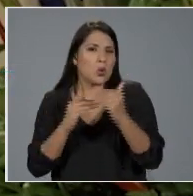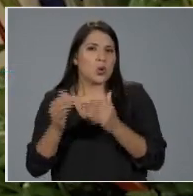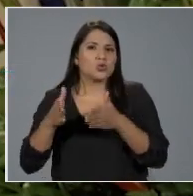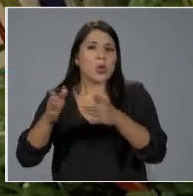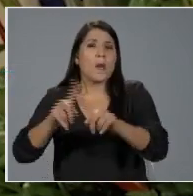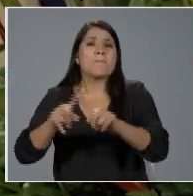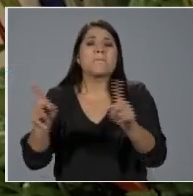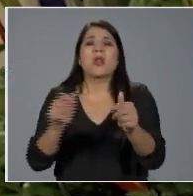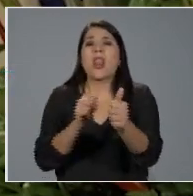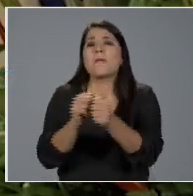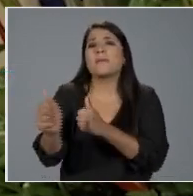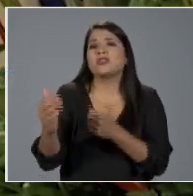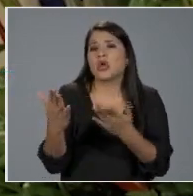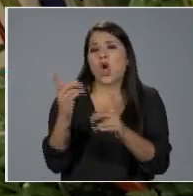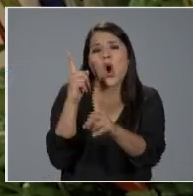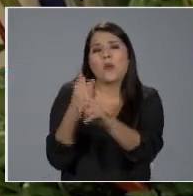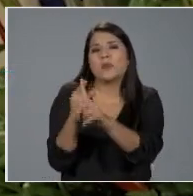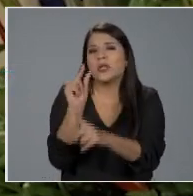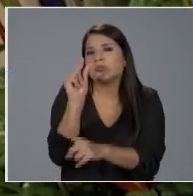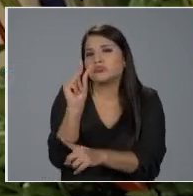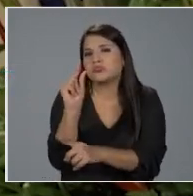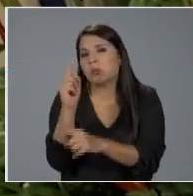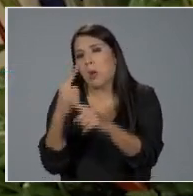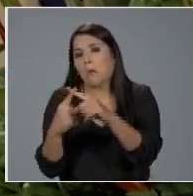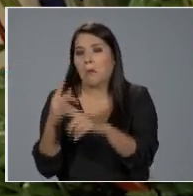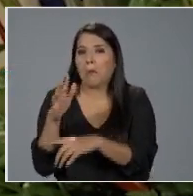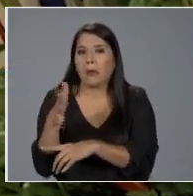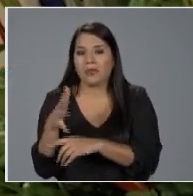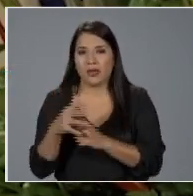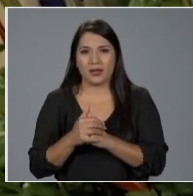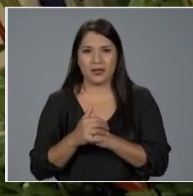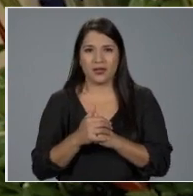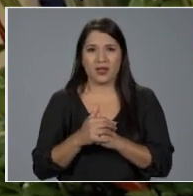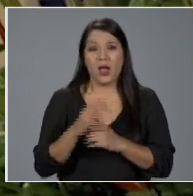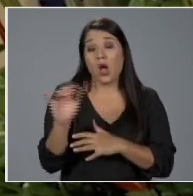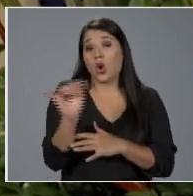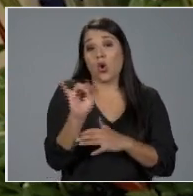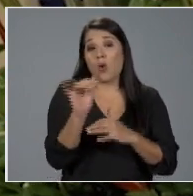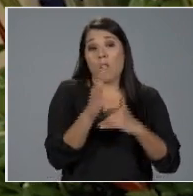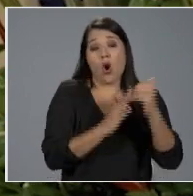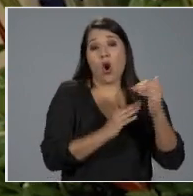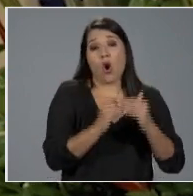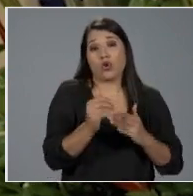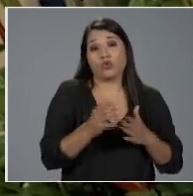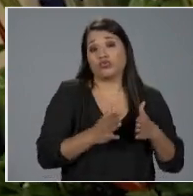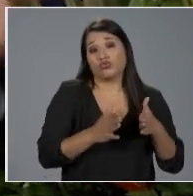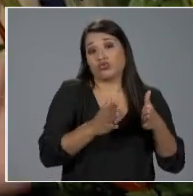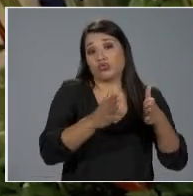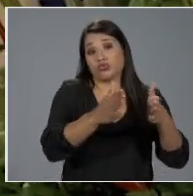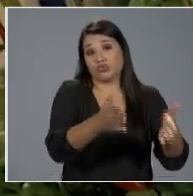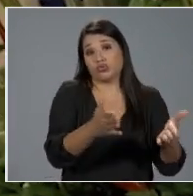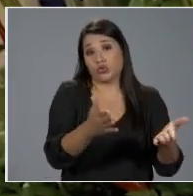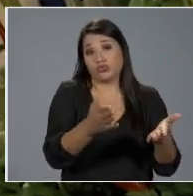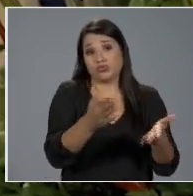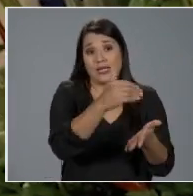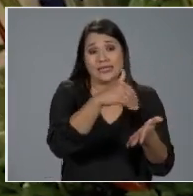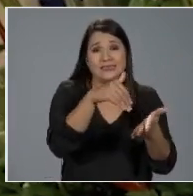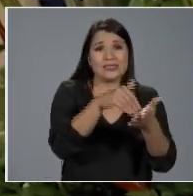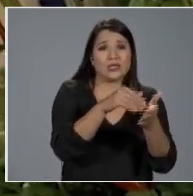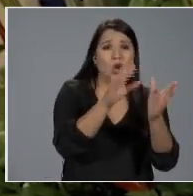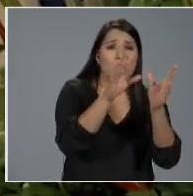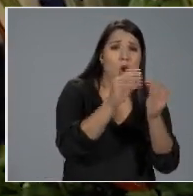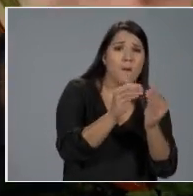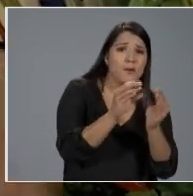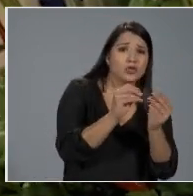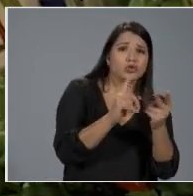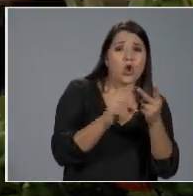son medianas y pequeñas, del tamaño, digamos, de la construcción del centro de convenciones